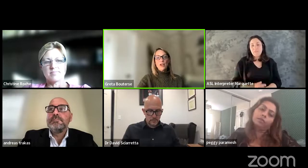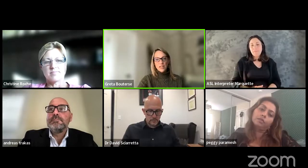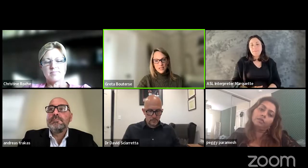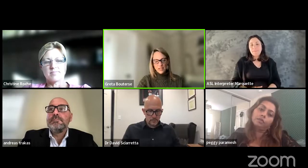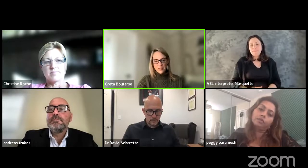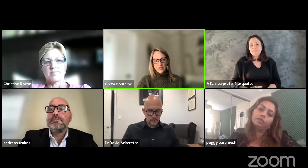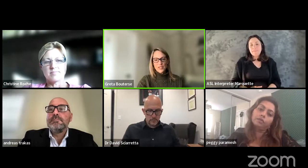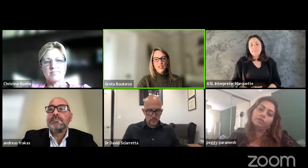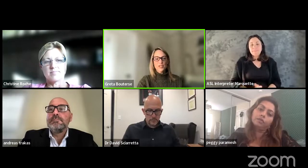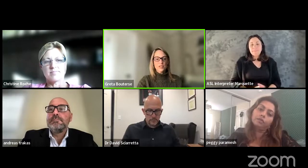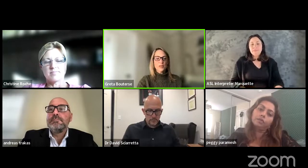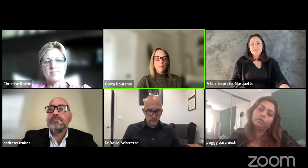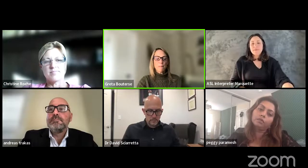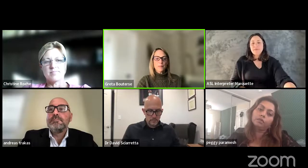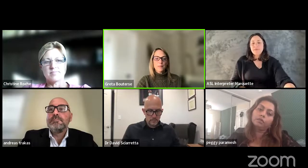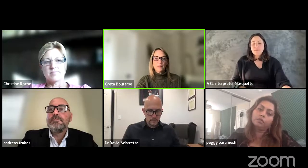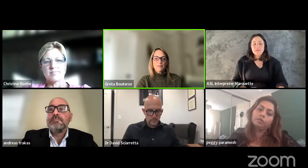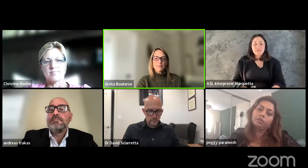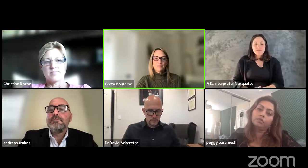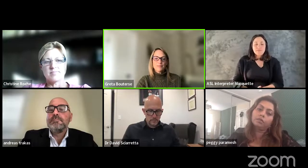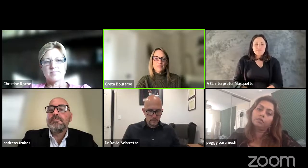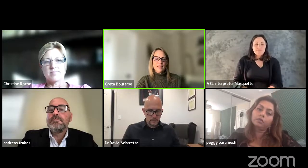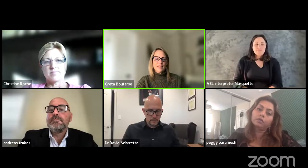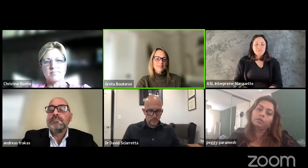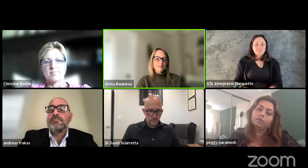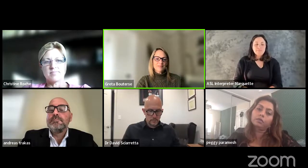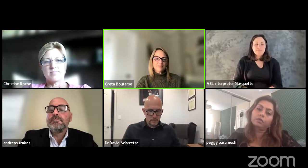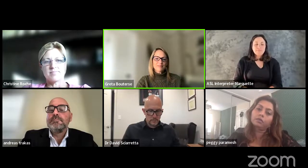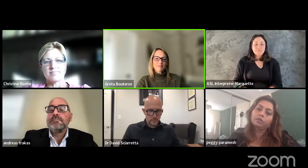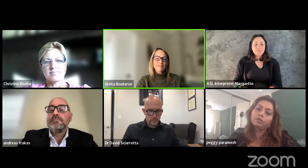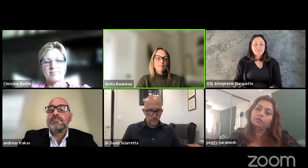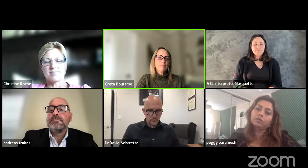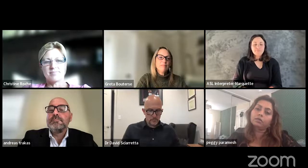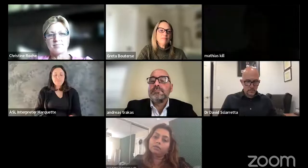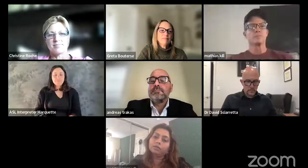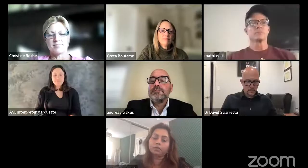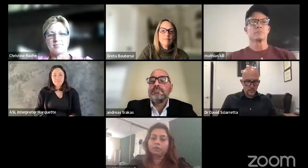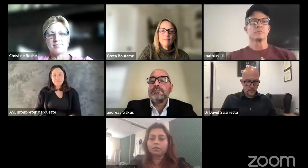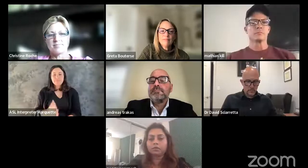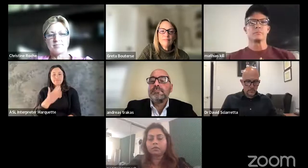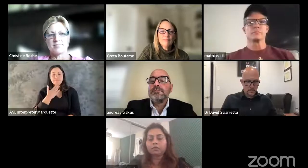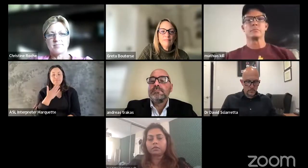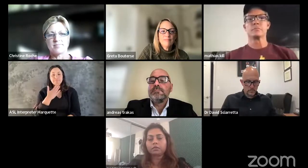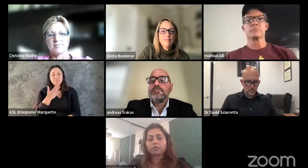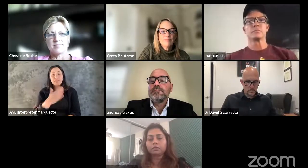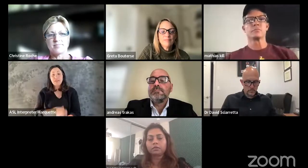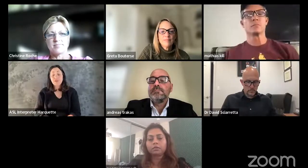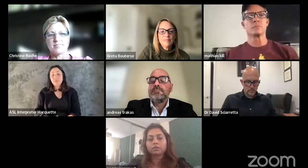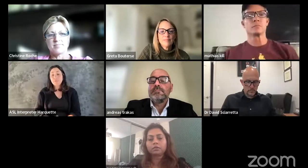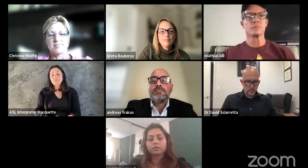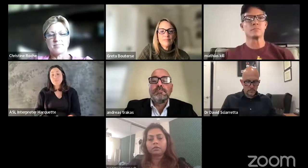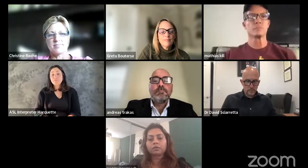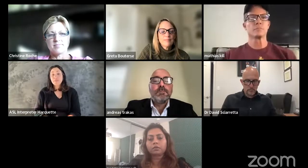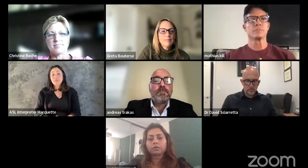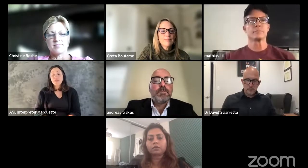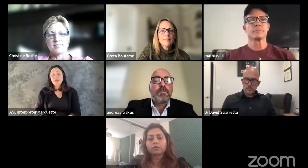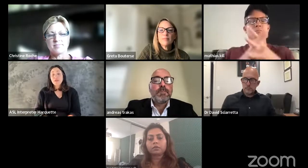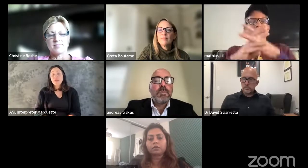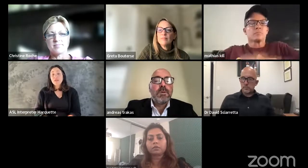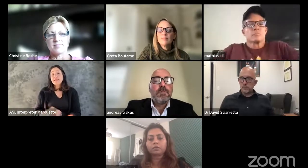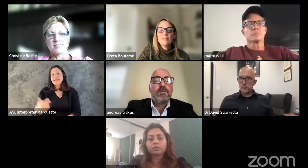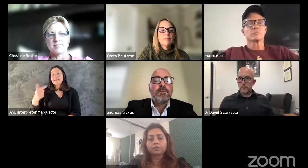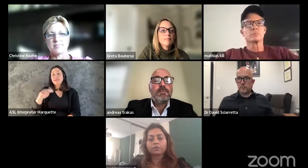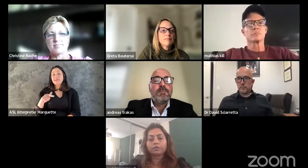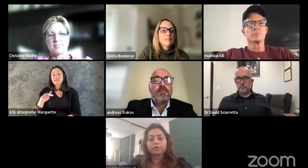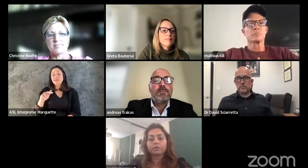know, their constant conversation. So thanks. Thank you, Principal Bowders and Trackus. Our next speaker